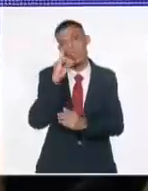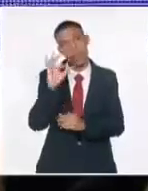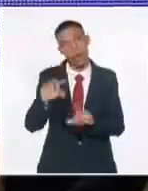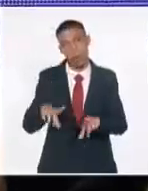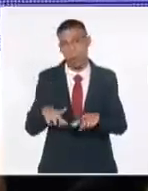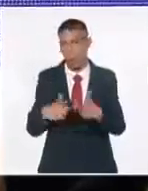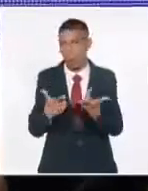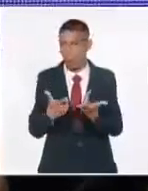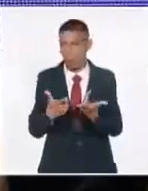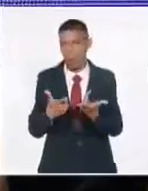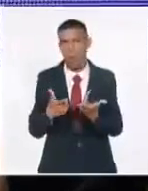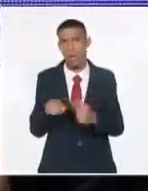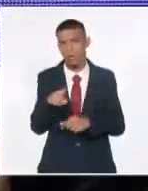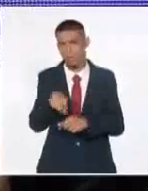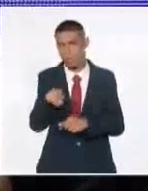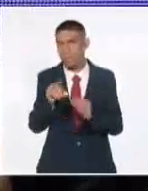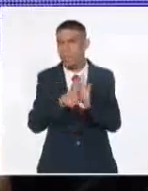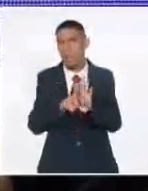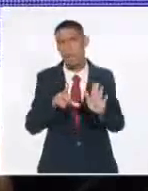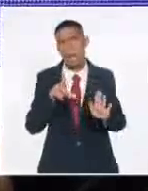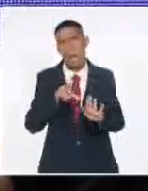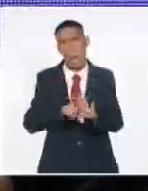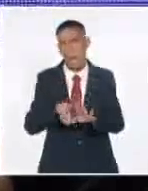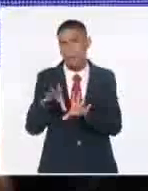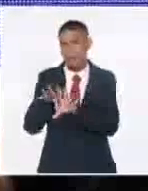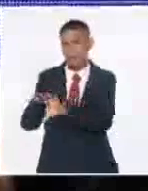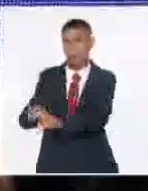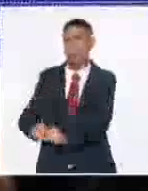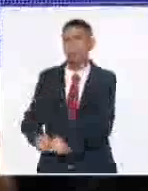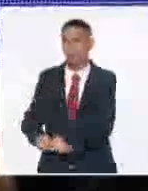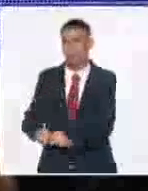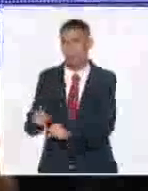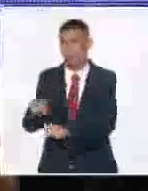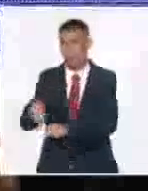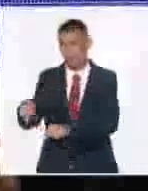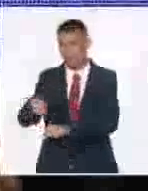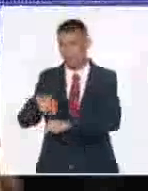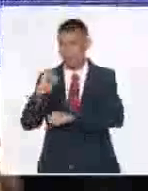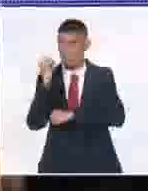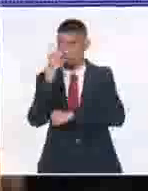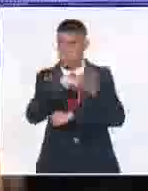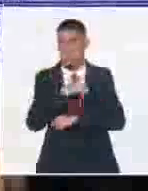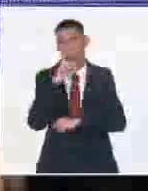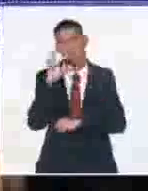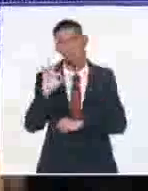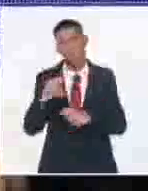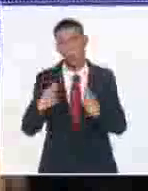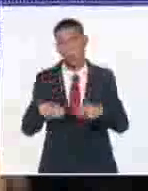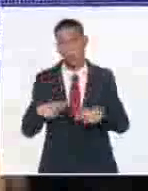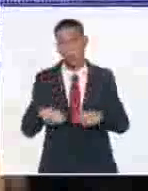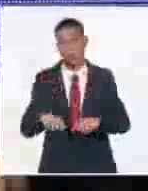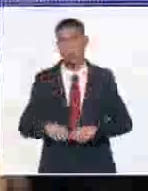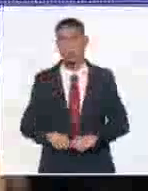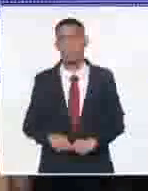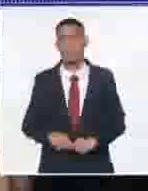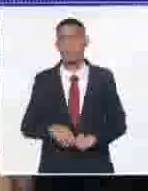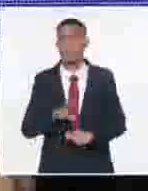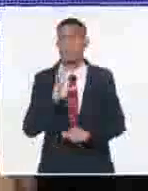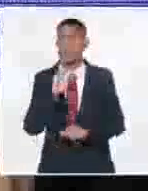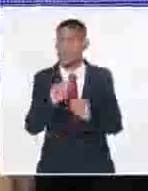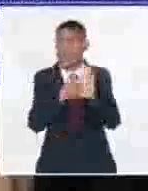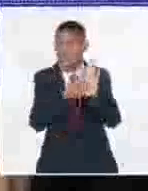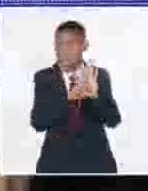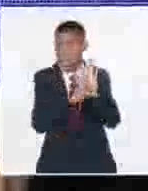obligaciones como potencia ocupante según define el derecho internacional y los